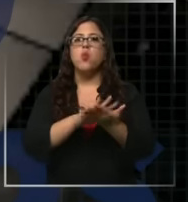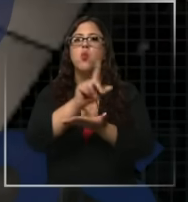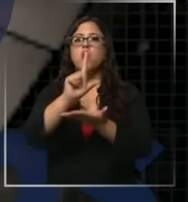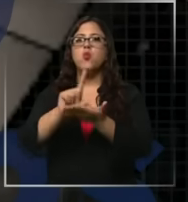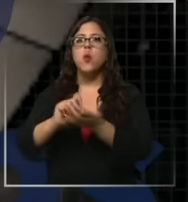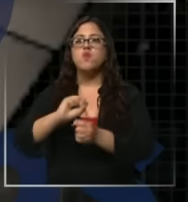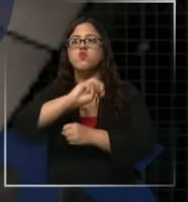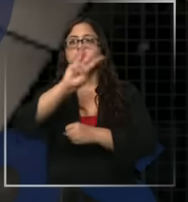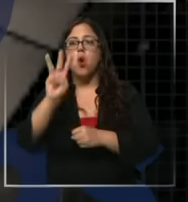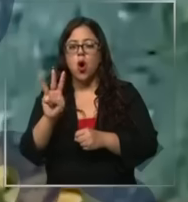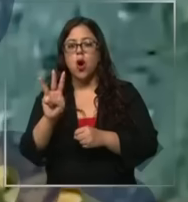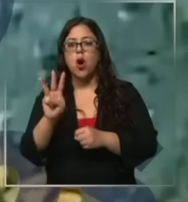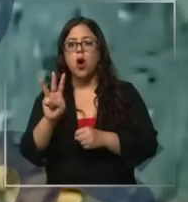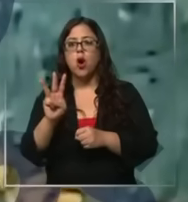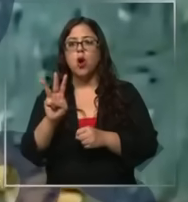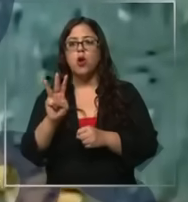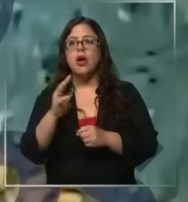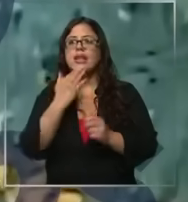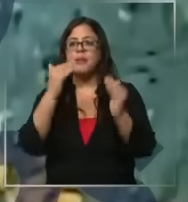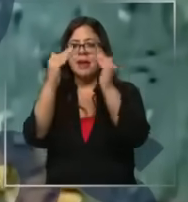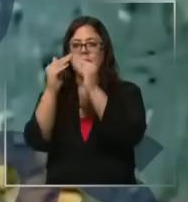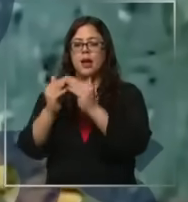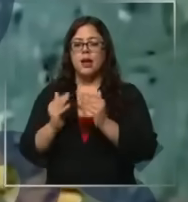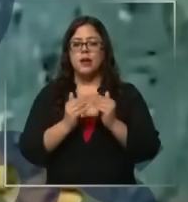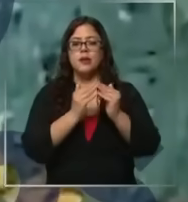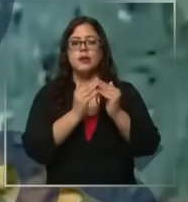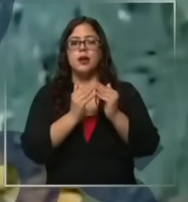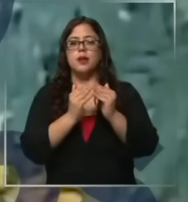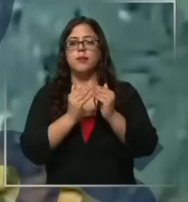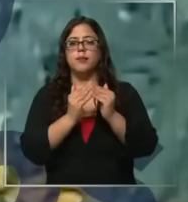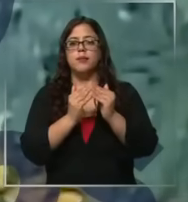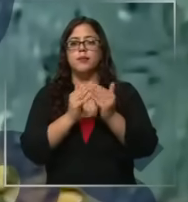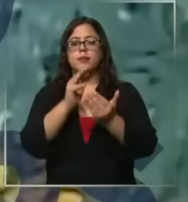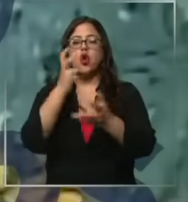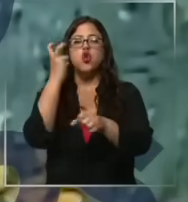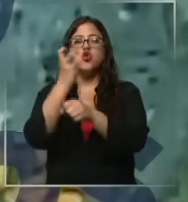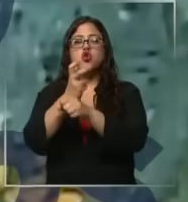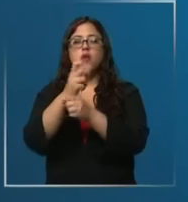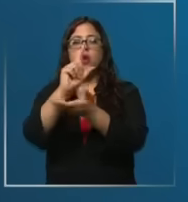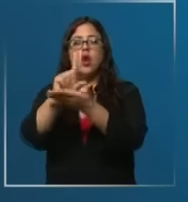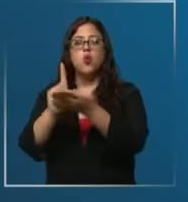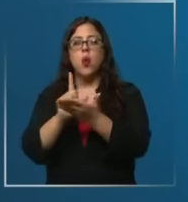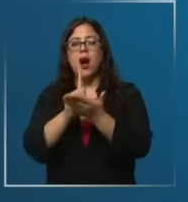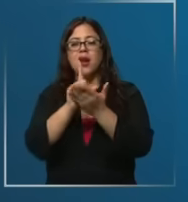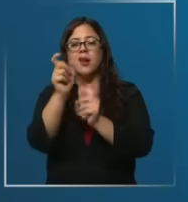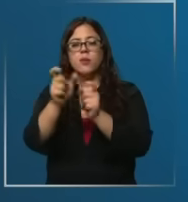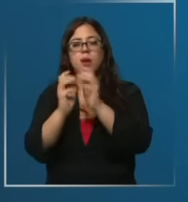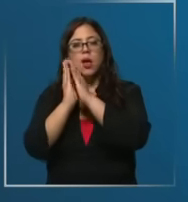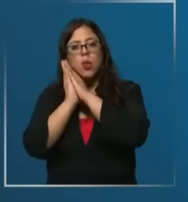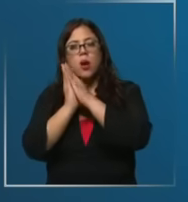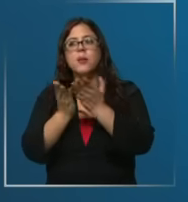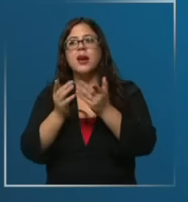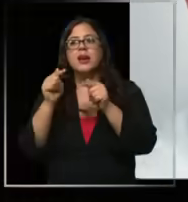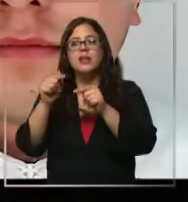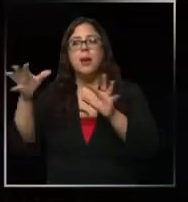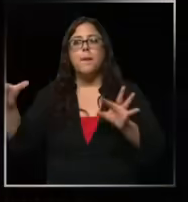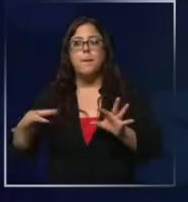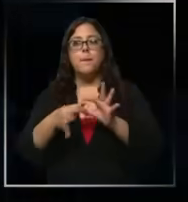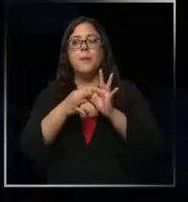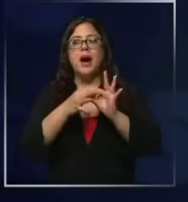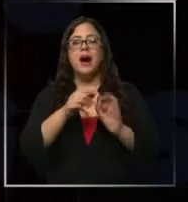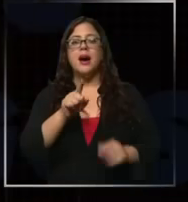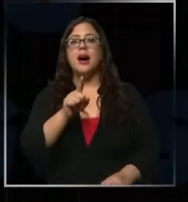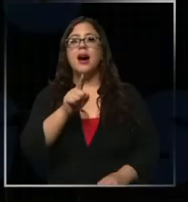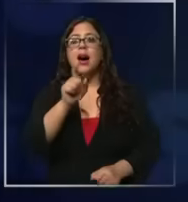comerciales, a domicilio, robos en lugar habitado. Y en esta oportunidad mantenía un brazo operativo de Ricardo Triviño.